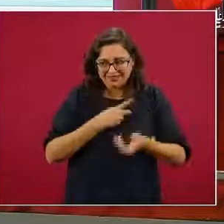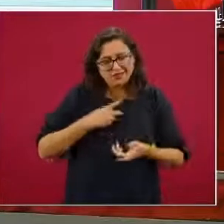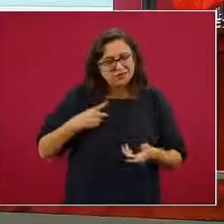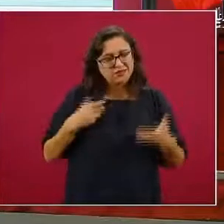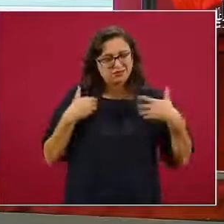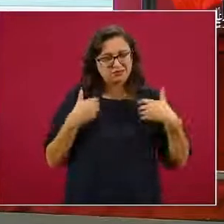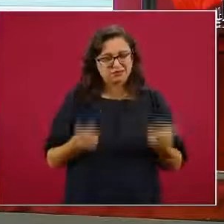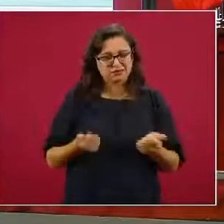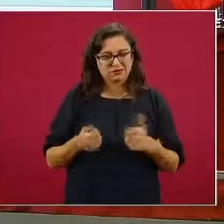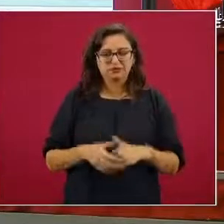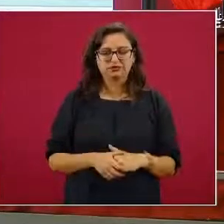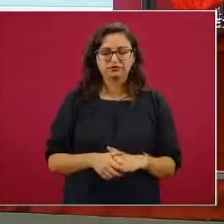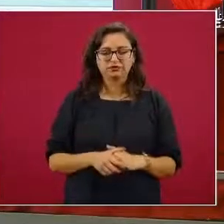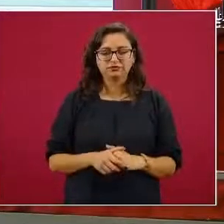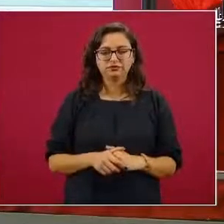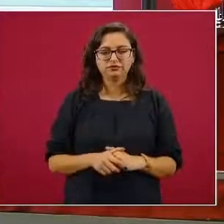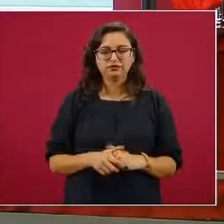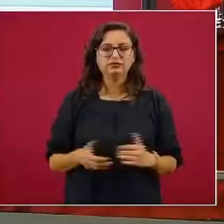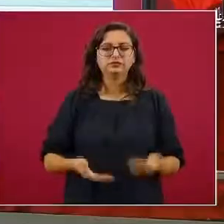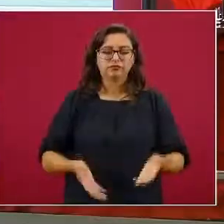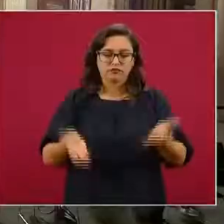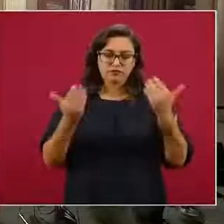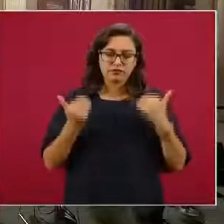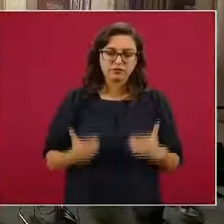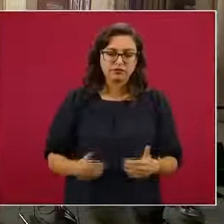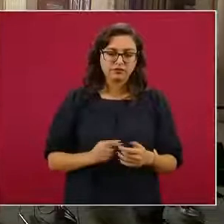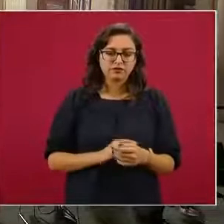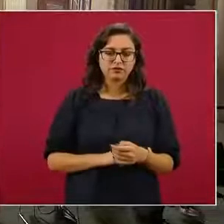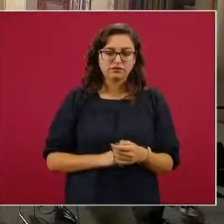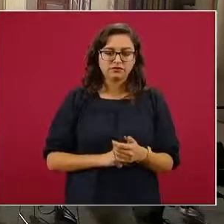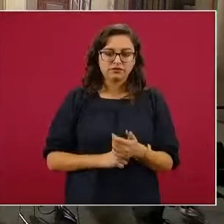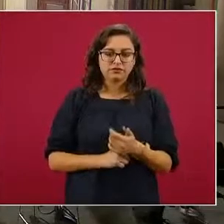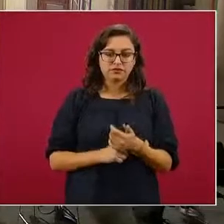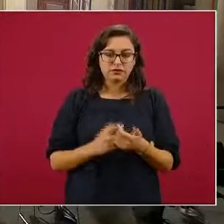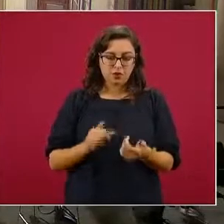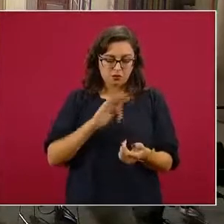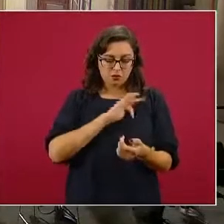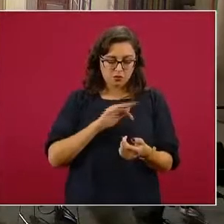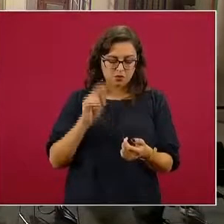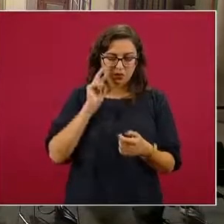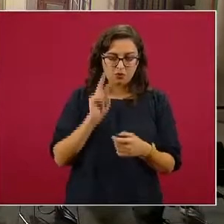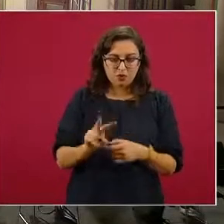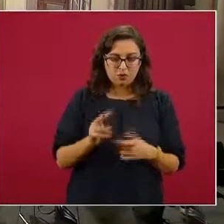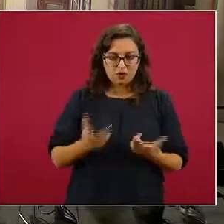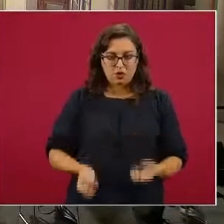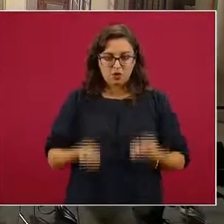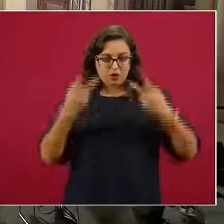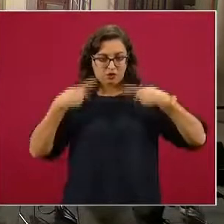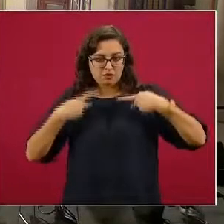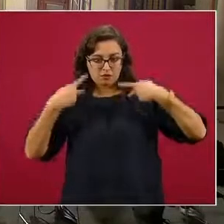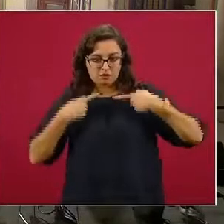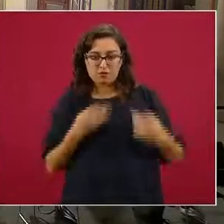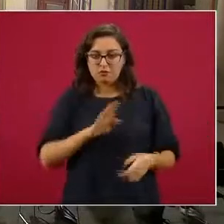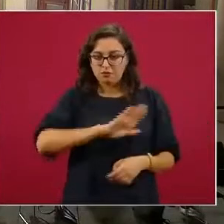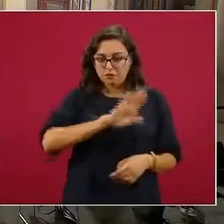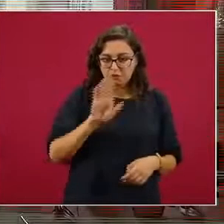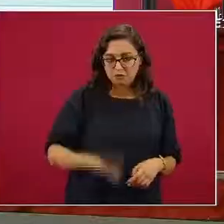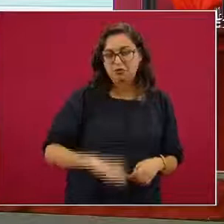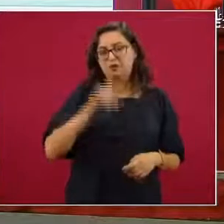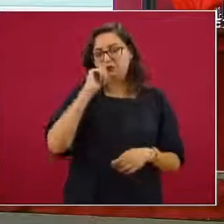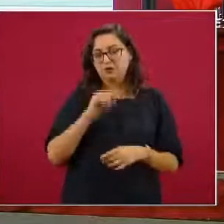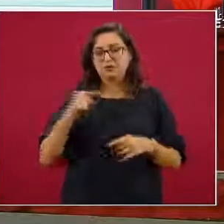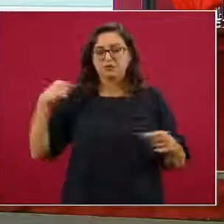pública. La siguiente, por favor. En la siguiente lo que vemos es la mortalidad. Decidimos, desde un par de días para